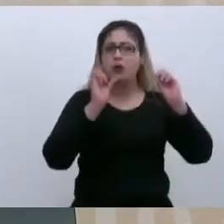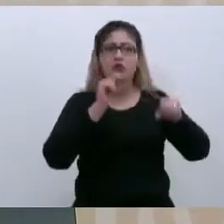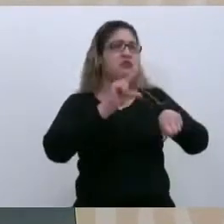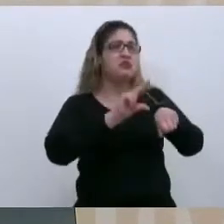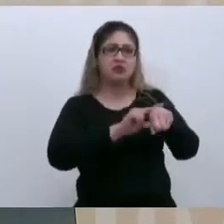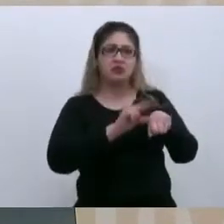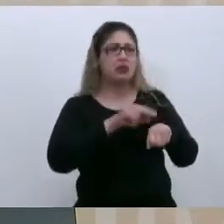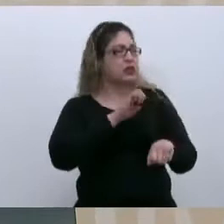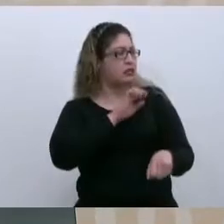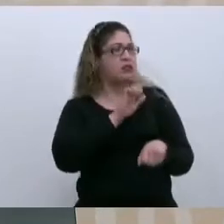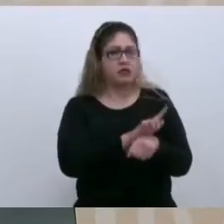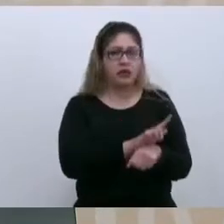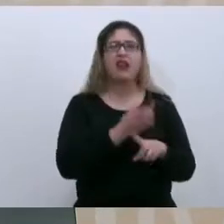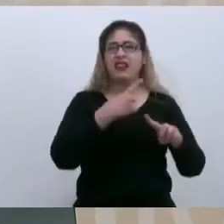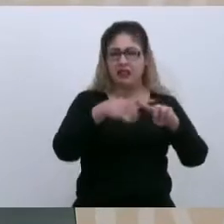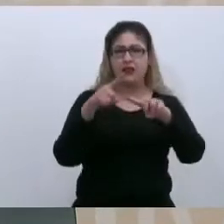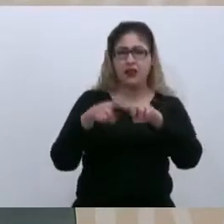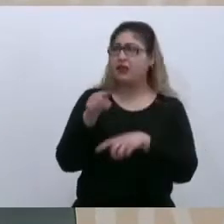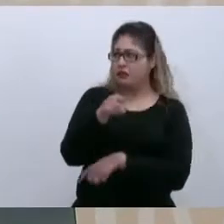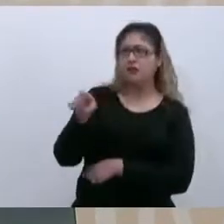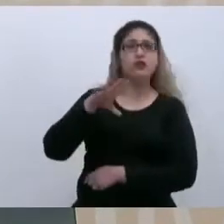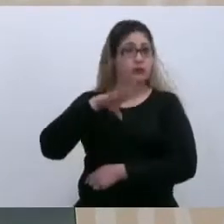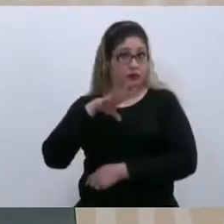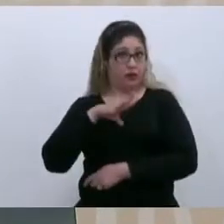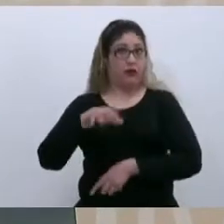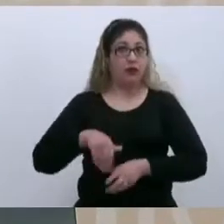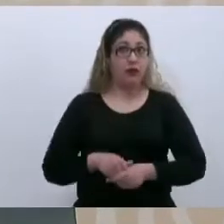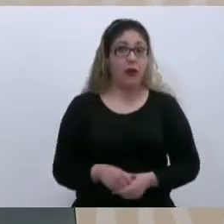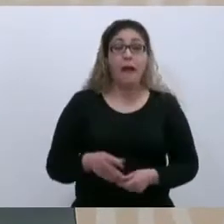a 2 personas que requieren un ventilador y solo se